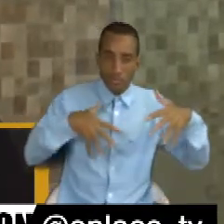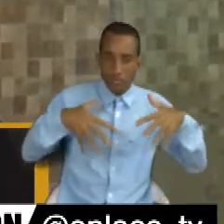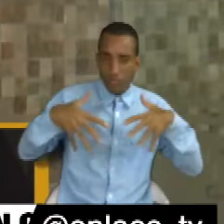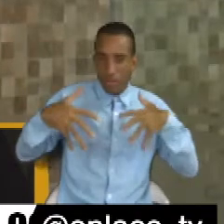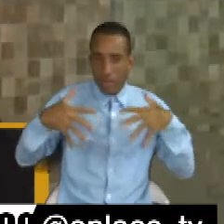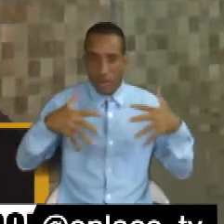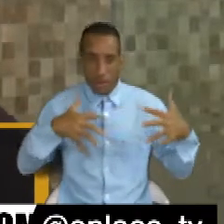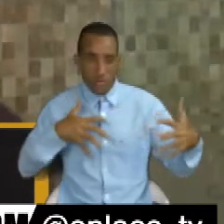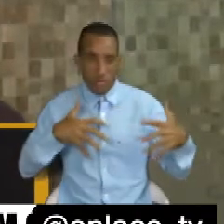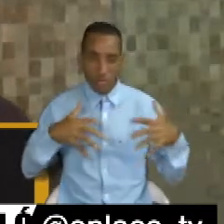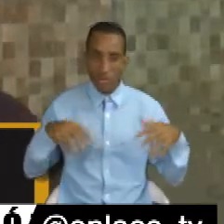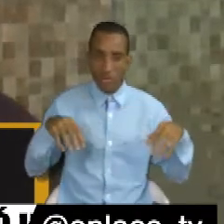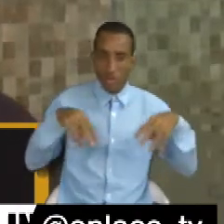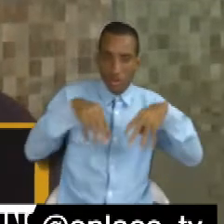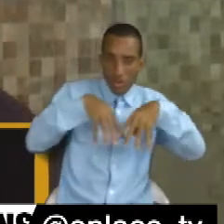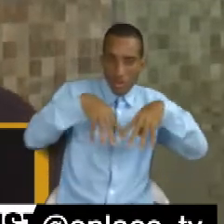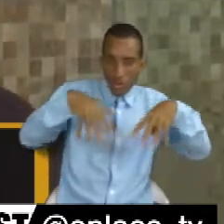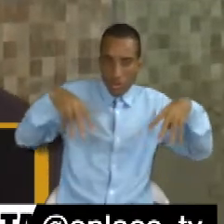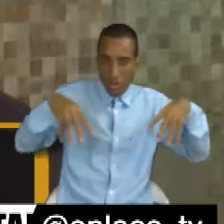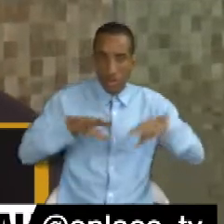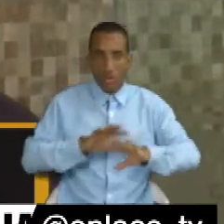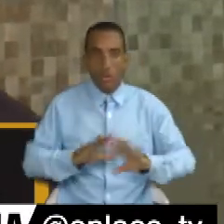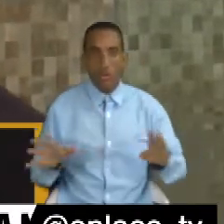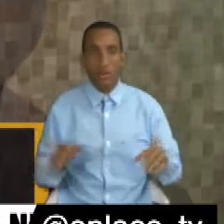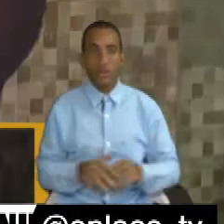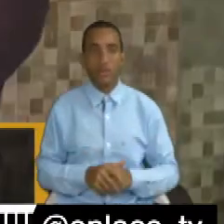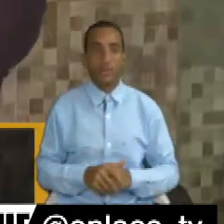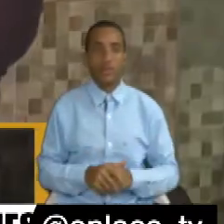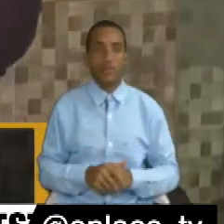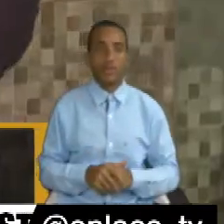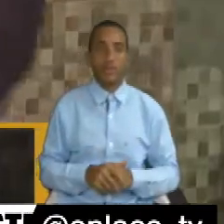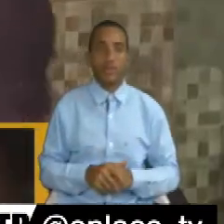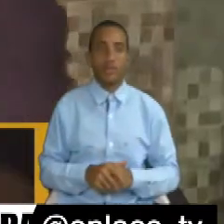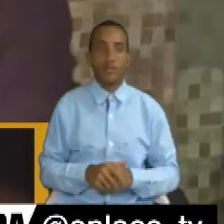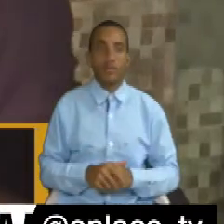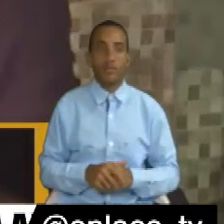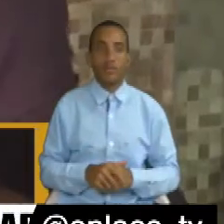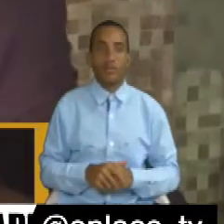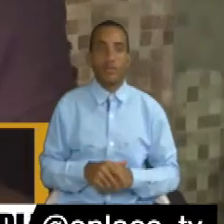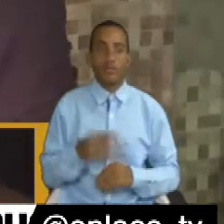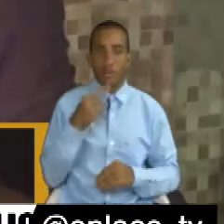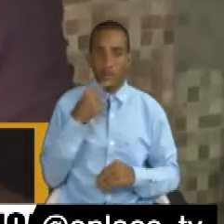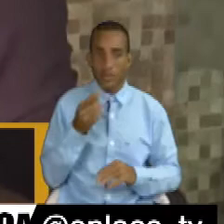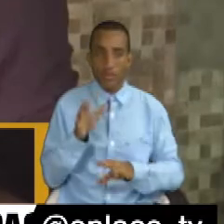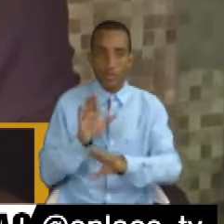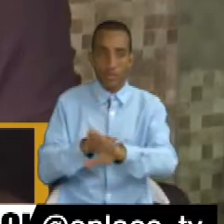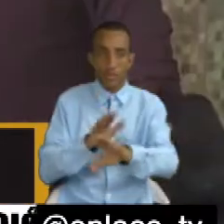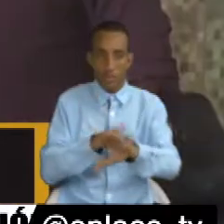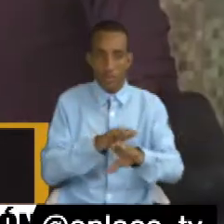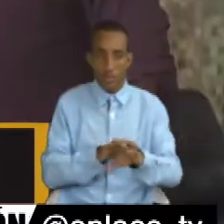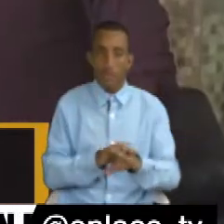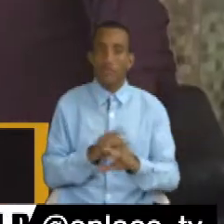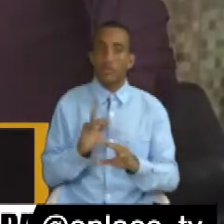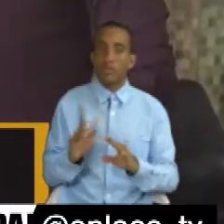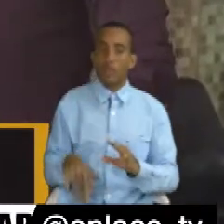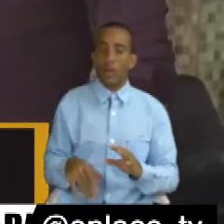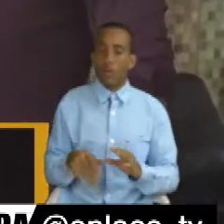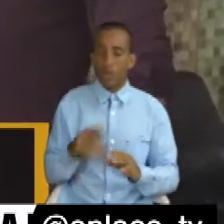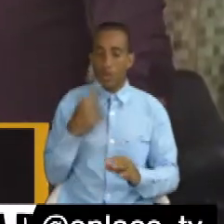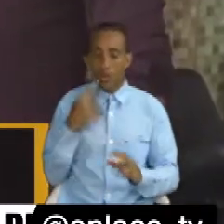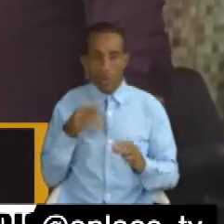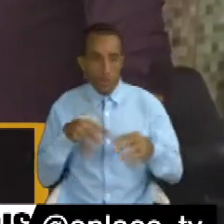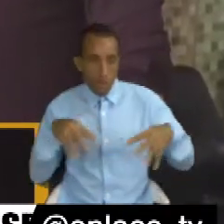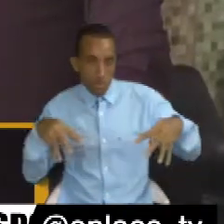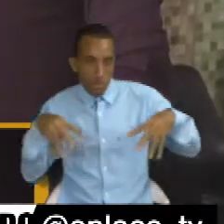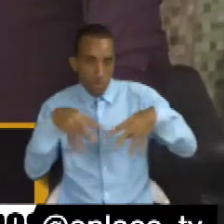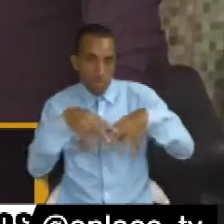los artistas se conecten con el público en general. Y al decir una singular forma hace referencia a que este tipo de puesta en escena es propia de